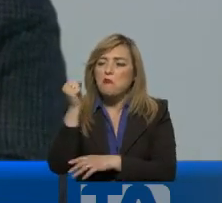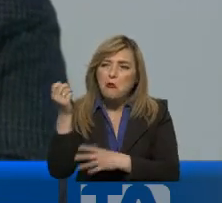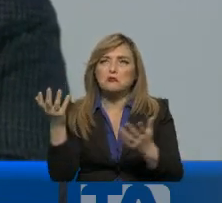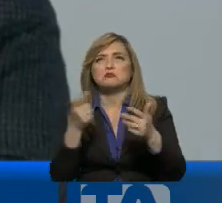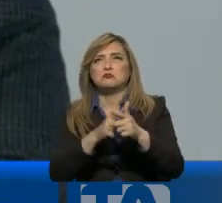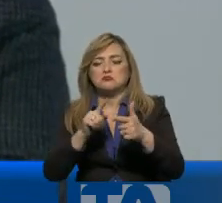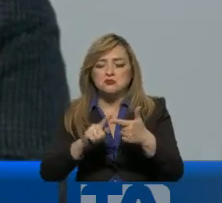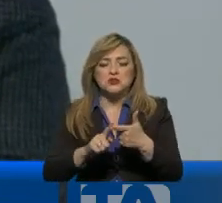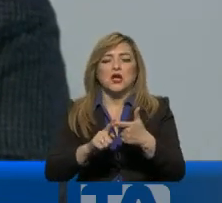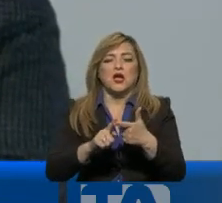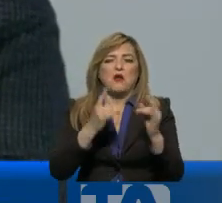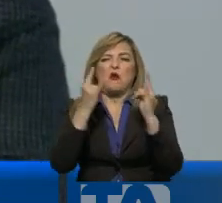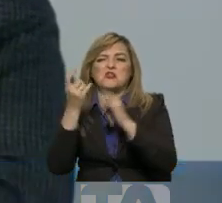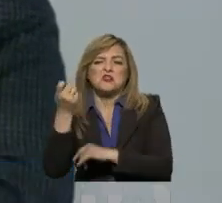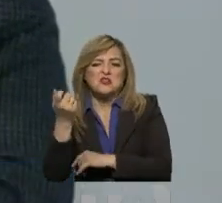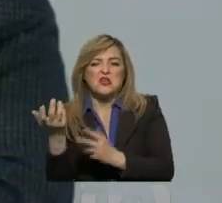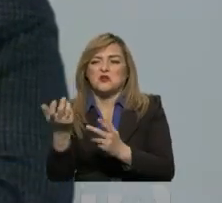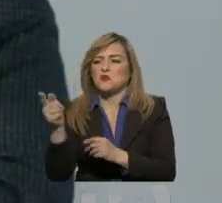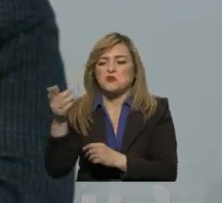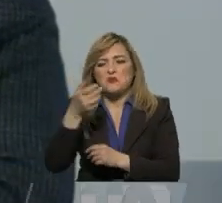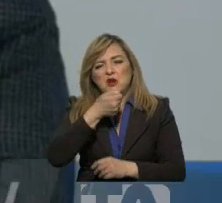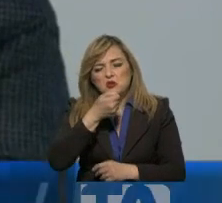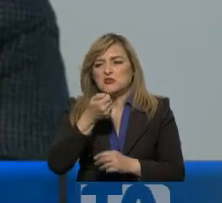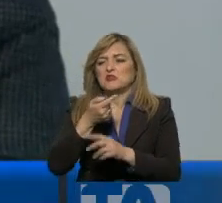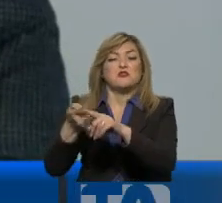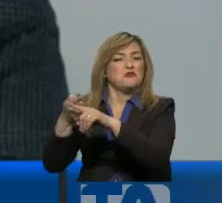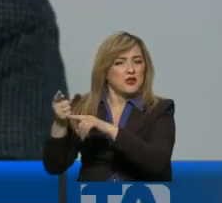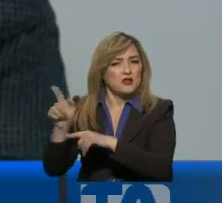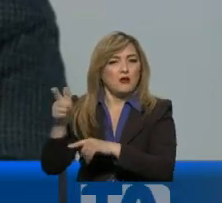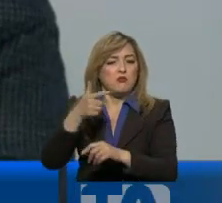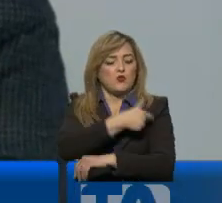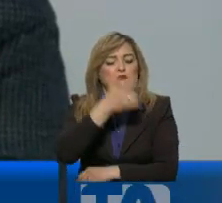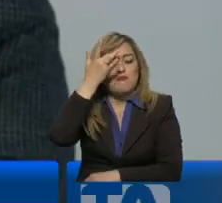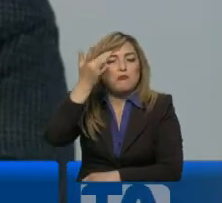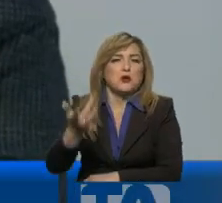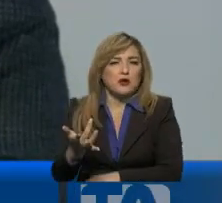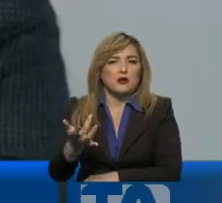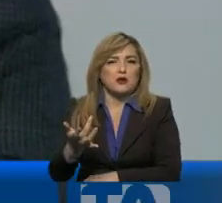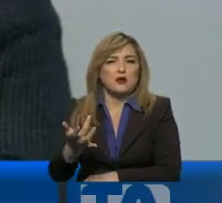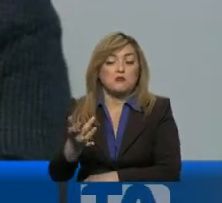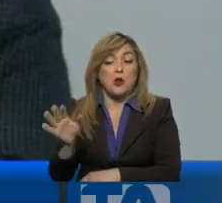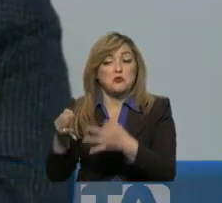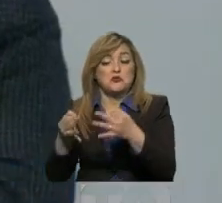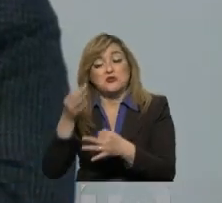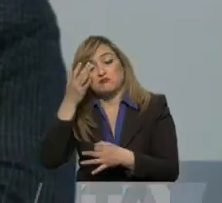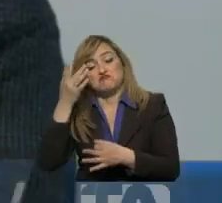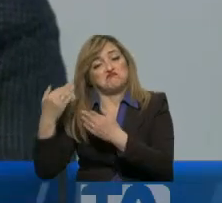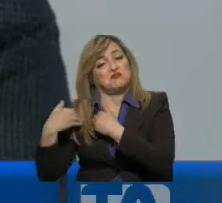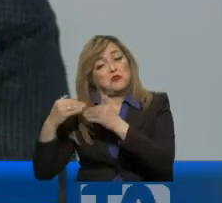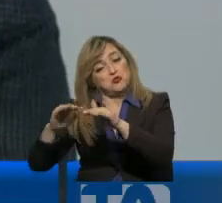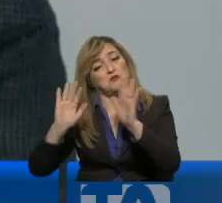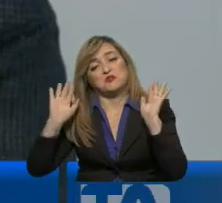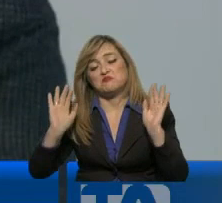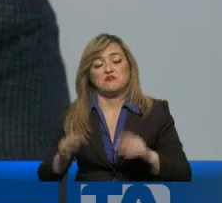personas. Y con esa información, pues la justicia sabrá lo que hace. Yo creo que nosotros no